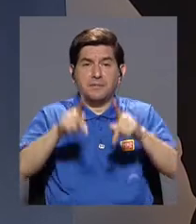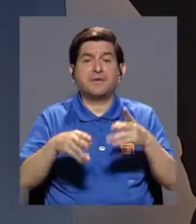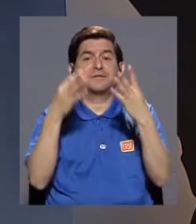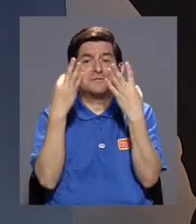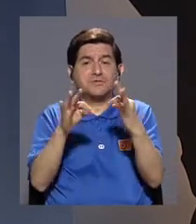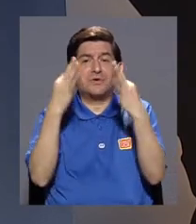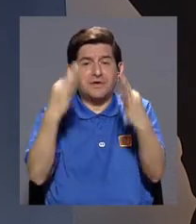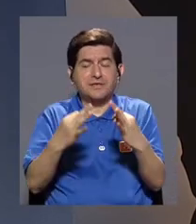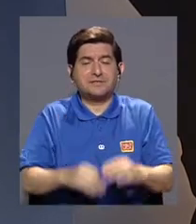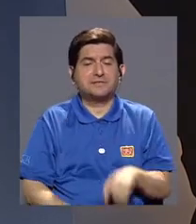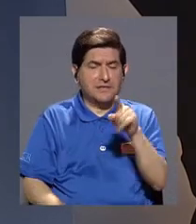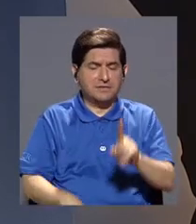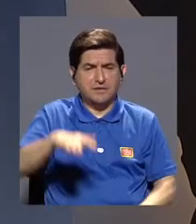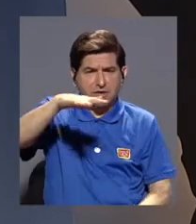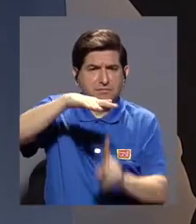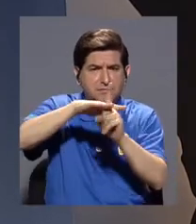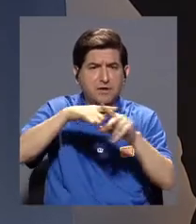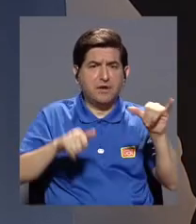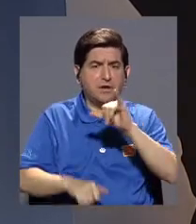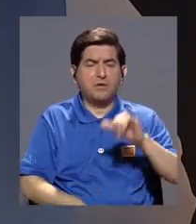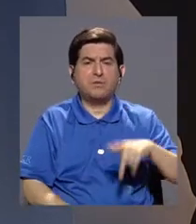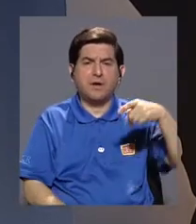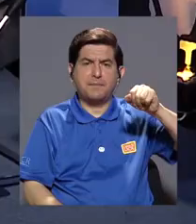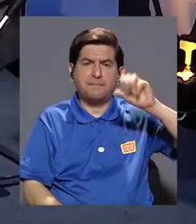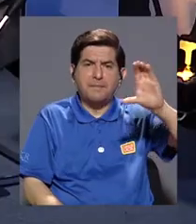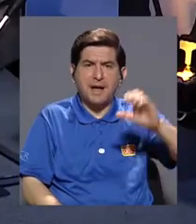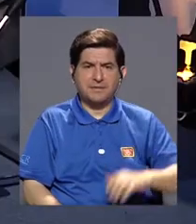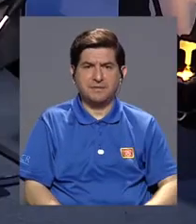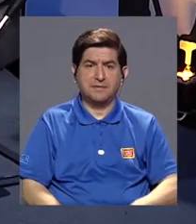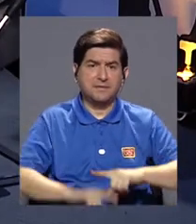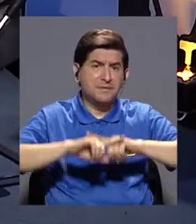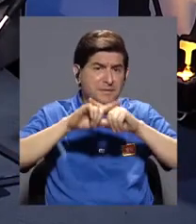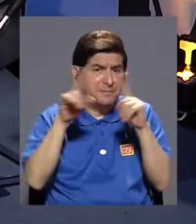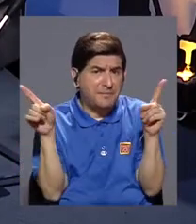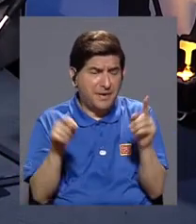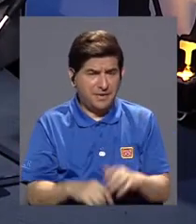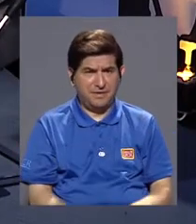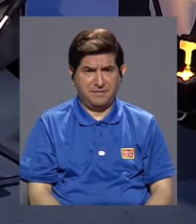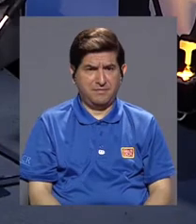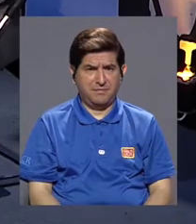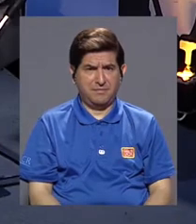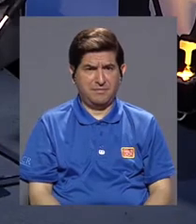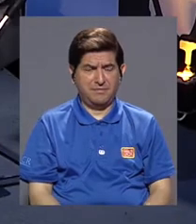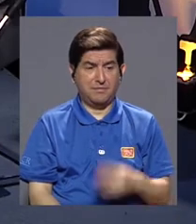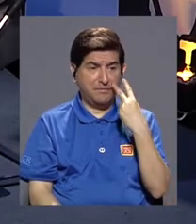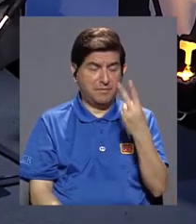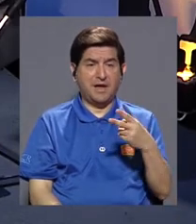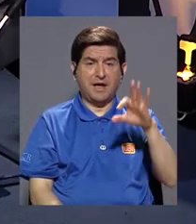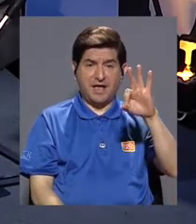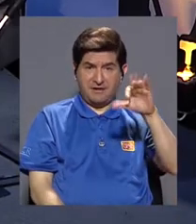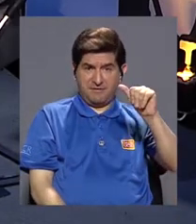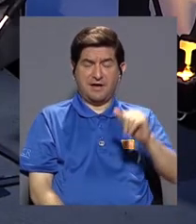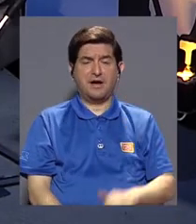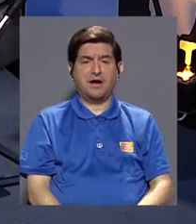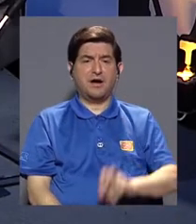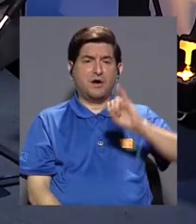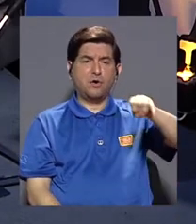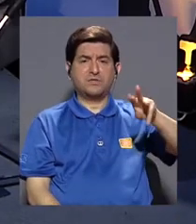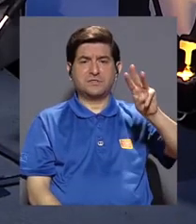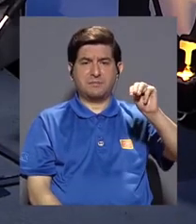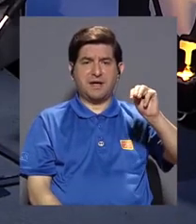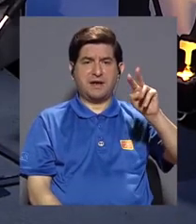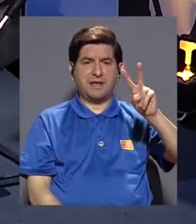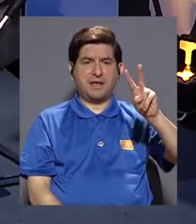que está tratando de brillar, igual que en el PAC. Pero don Fernando, vea, Frente Amplio tiene todavía a José María